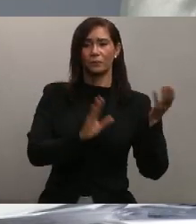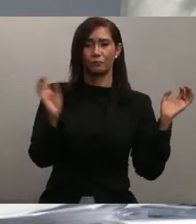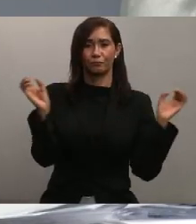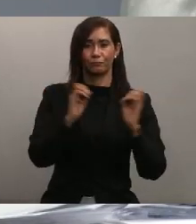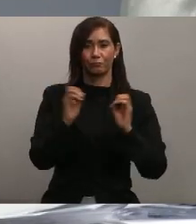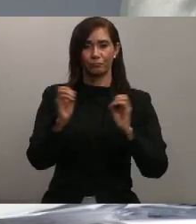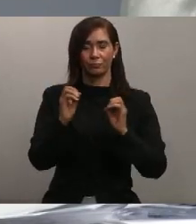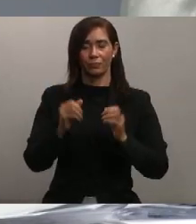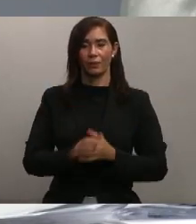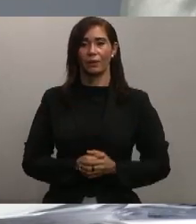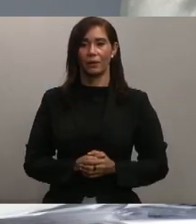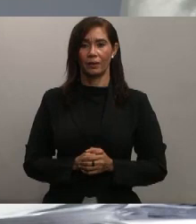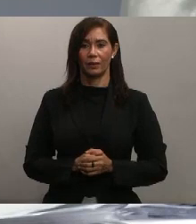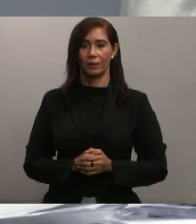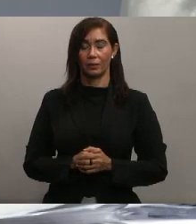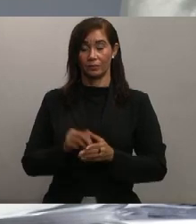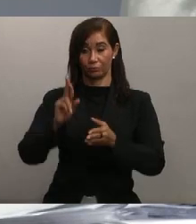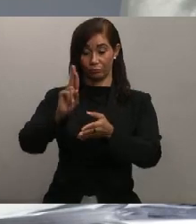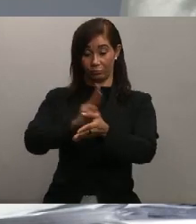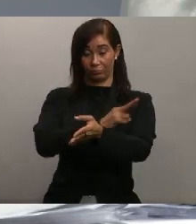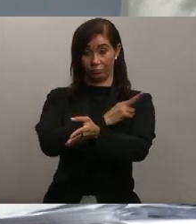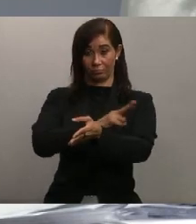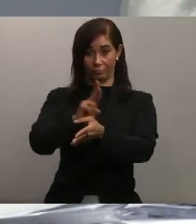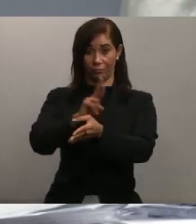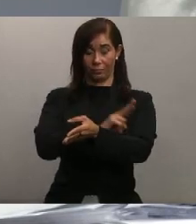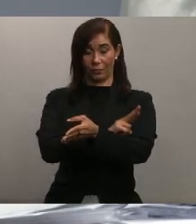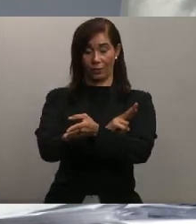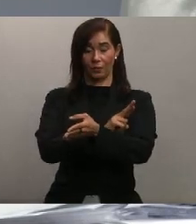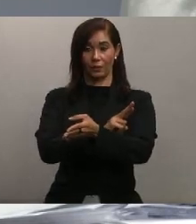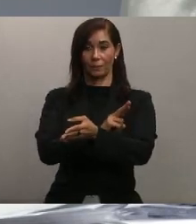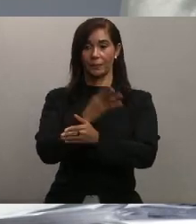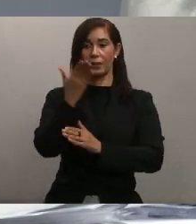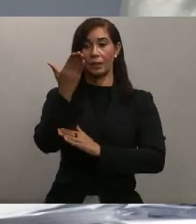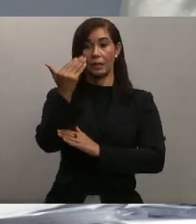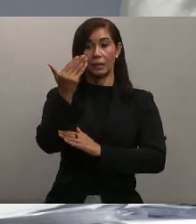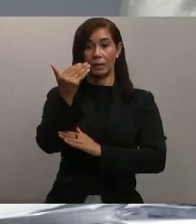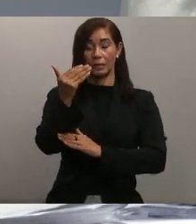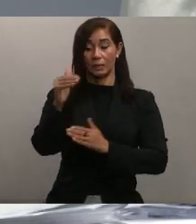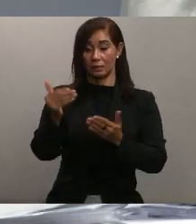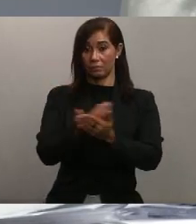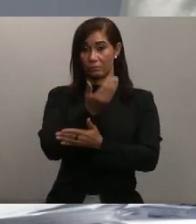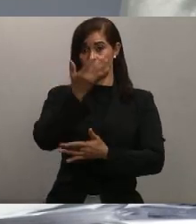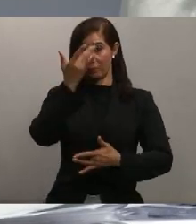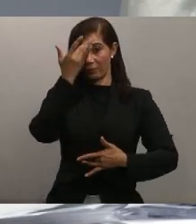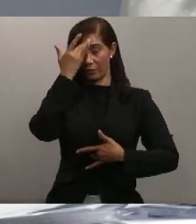fallecimiento. La Romana, 15 casos nuevos,